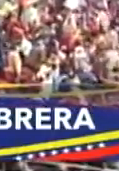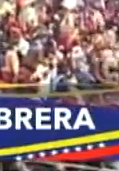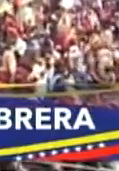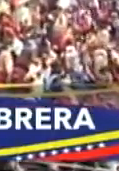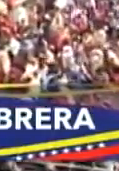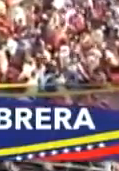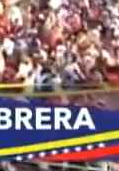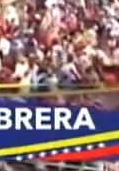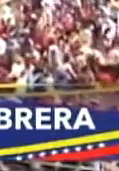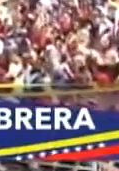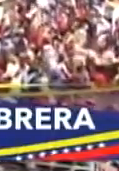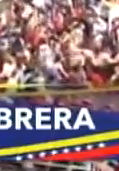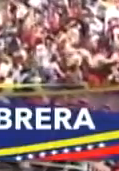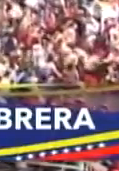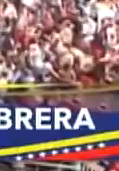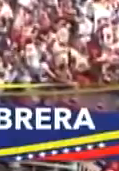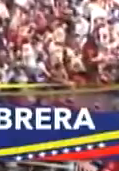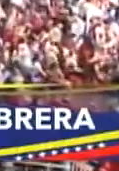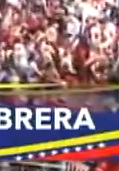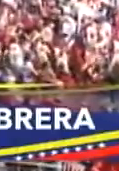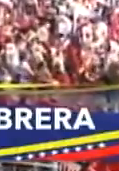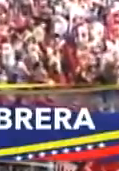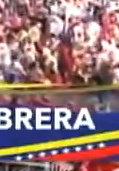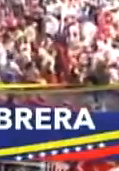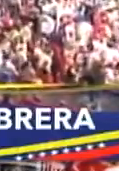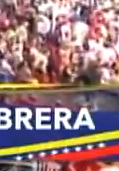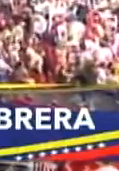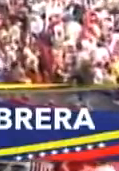patrón patriota y obrero